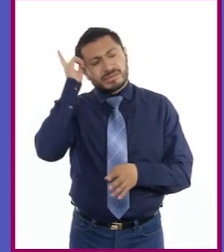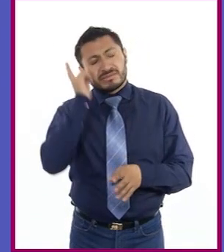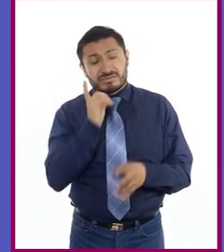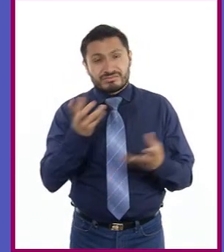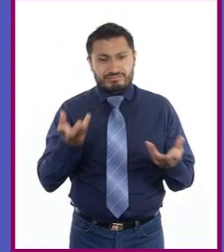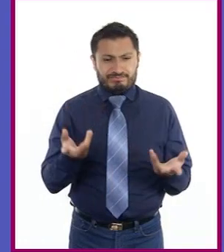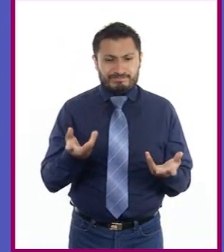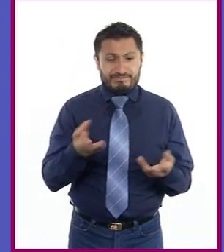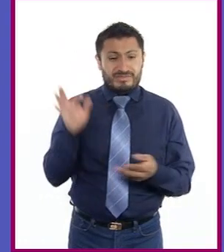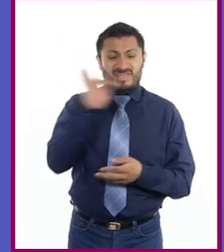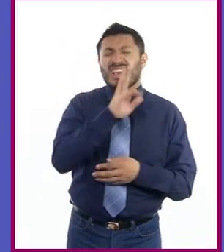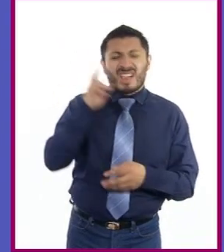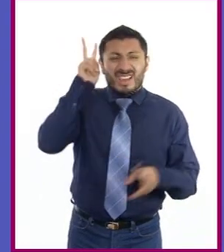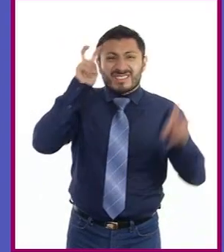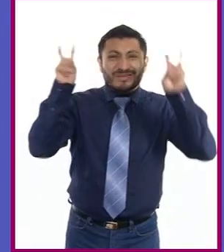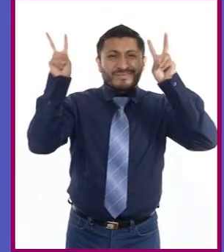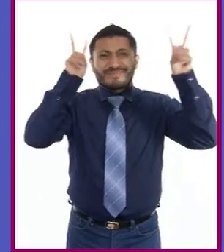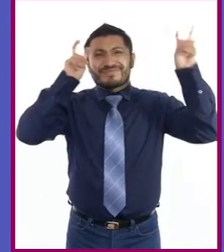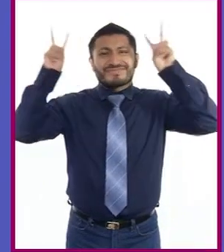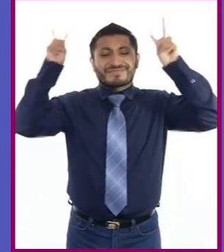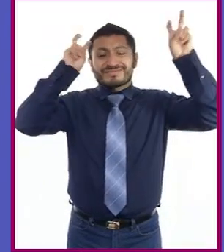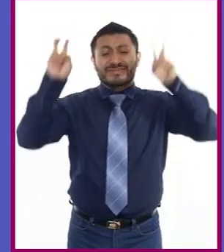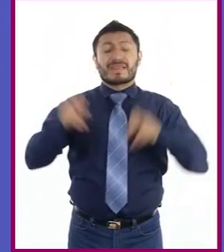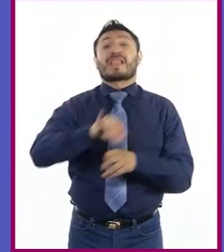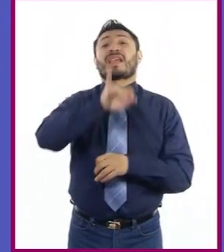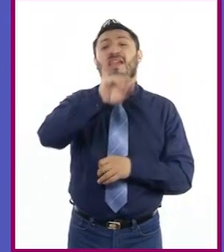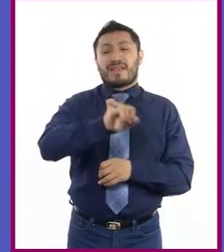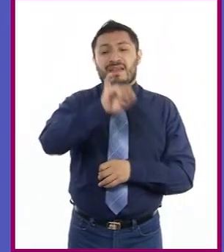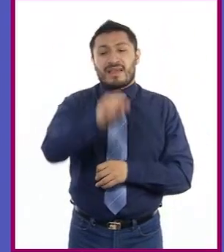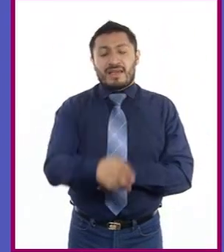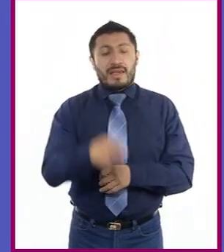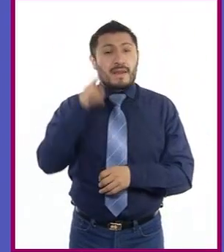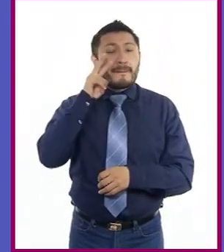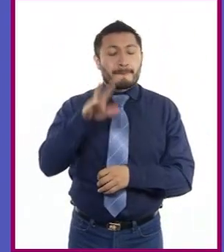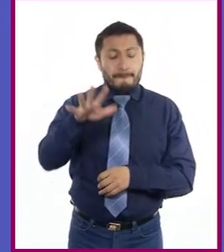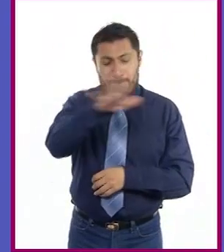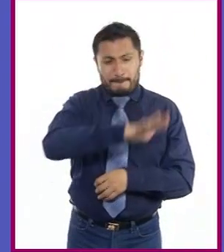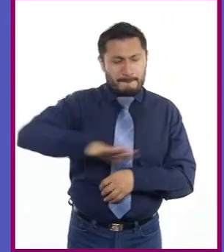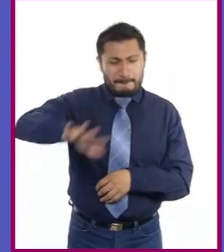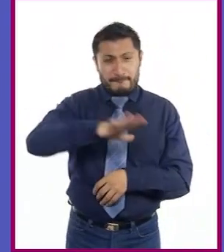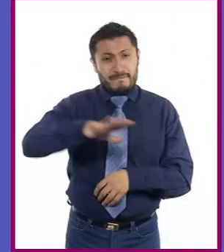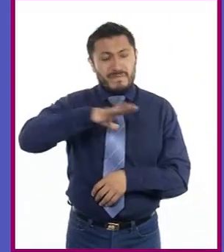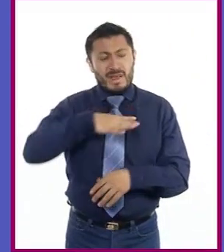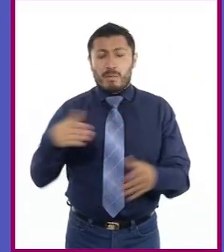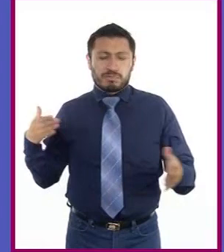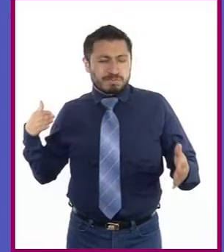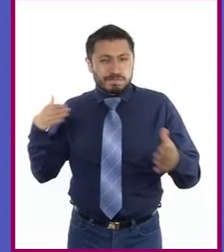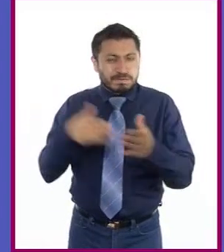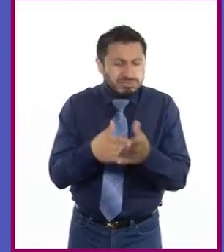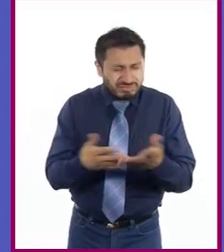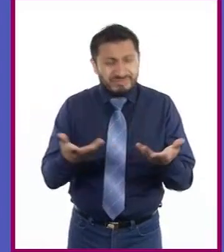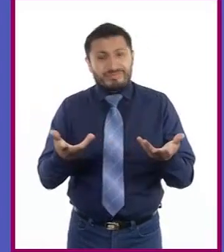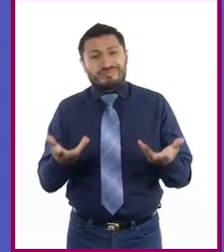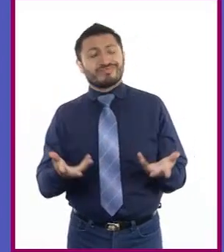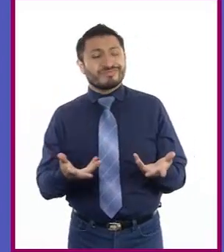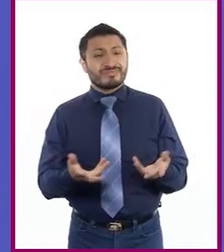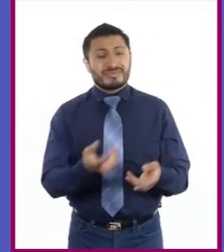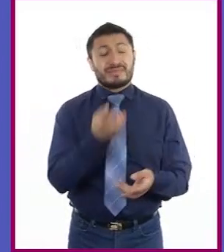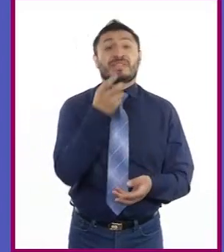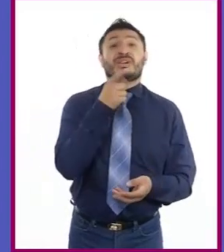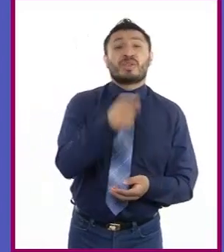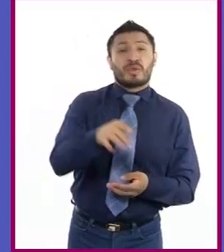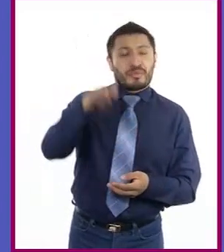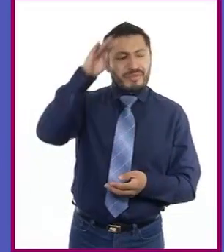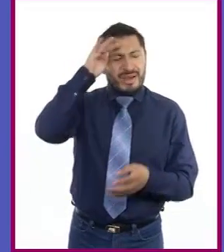Y tal vez soñar. Sí, y ved aquí el grande obstáculo, porque el considerar